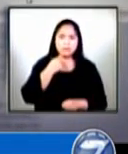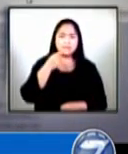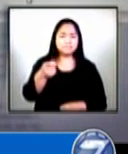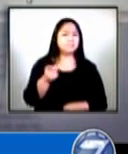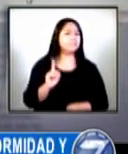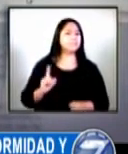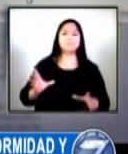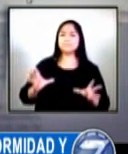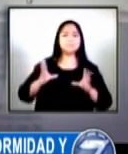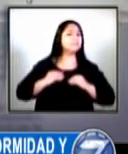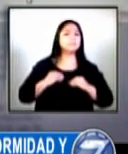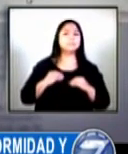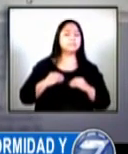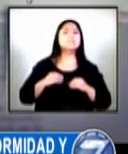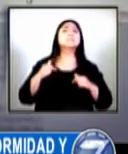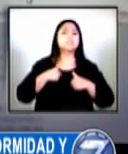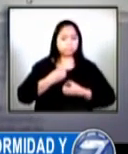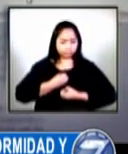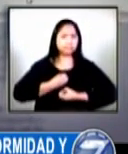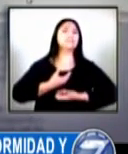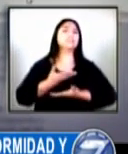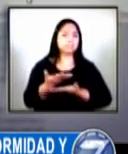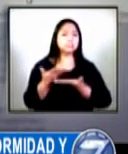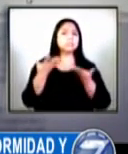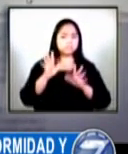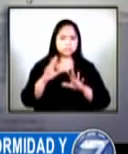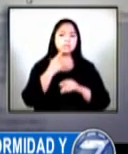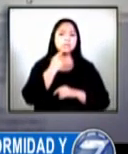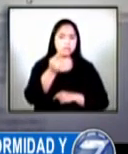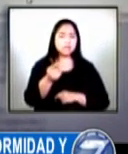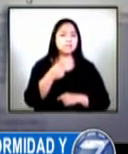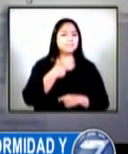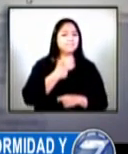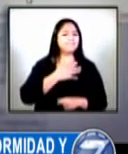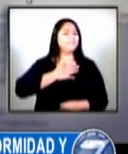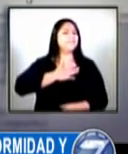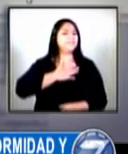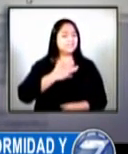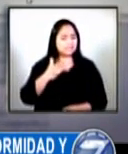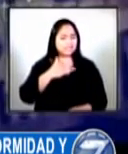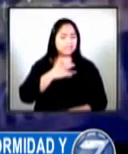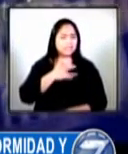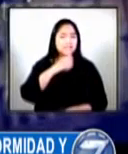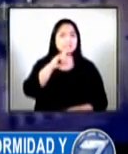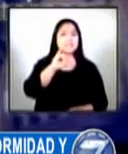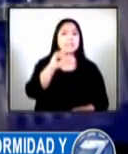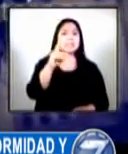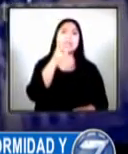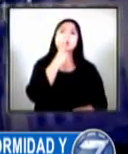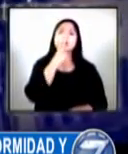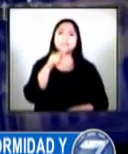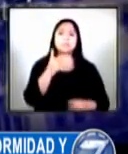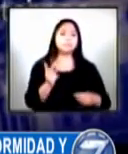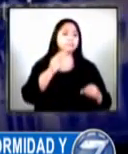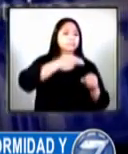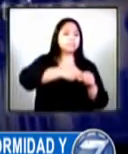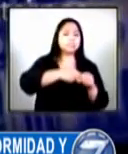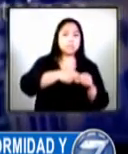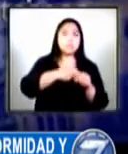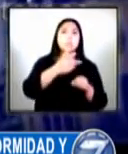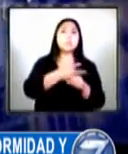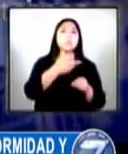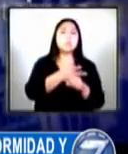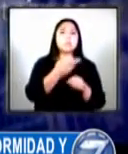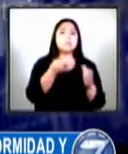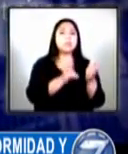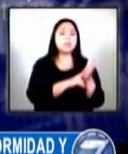inconformidad de manera enérgica y lamentó la decisión de la CIDH de incluir a Guatemala en el capítulo